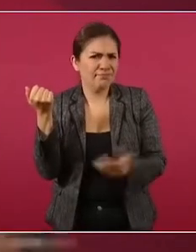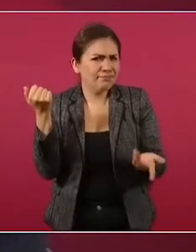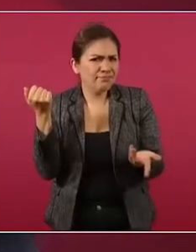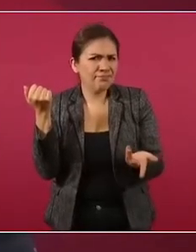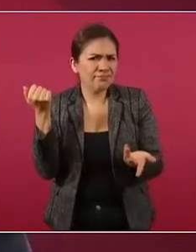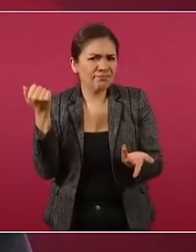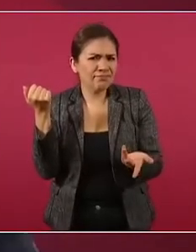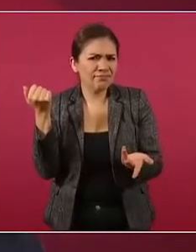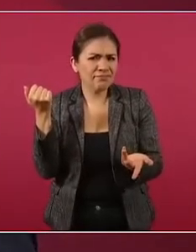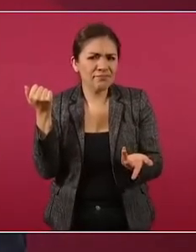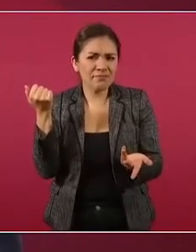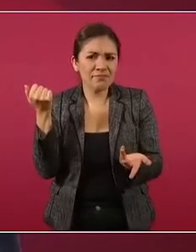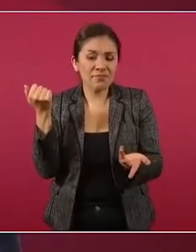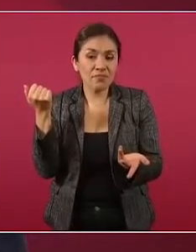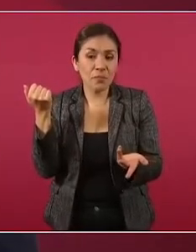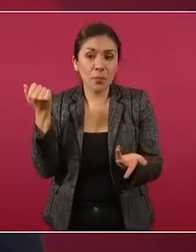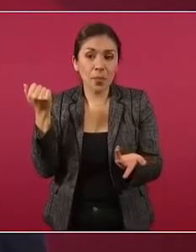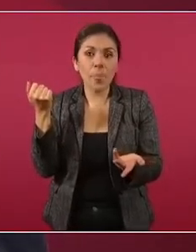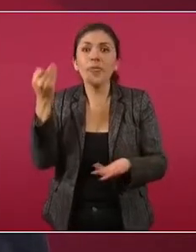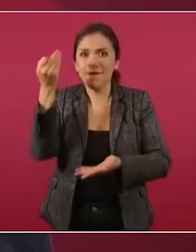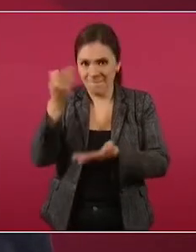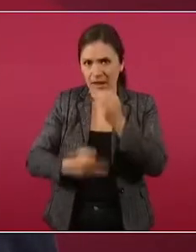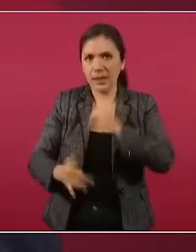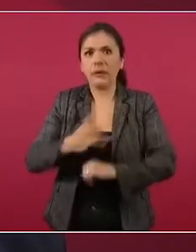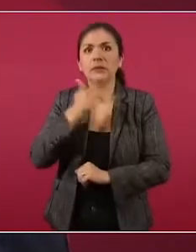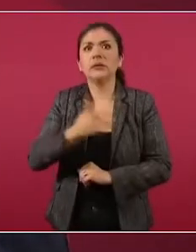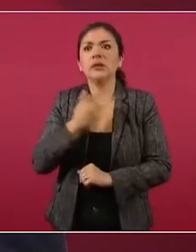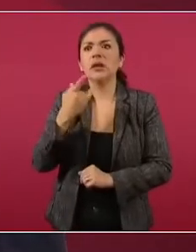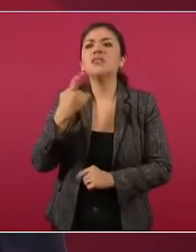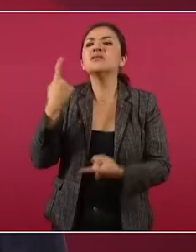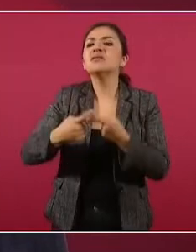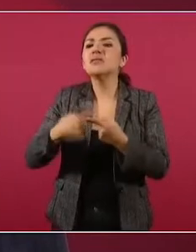¿Y por qué no se responsabilizó